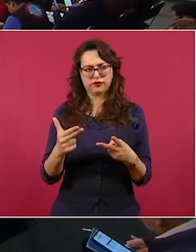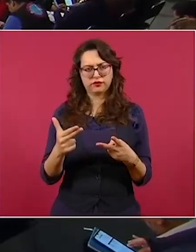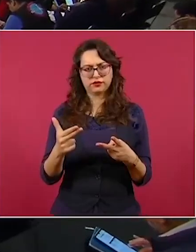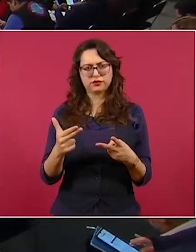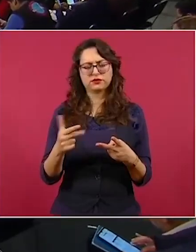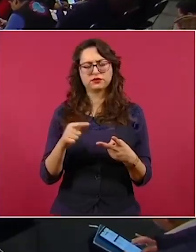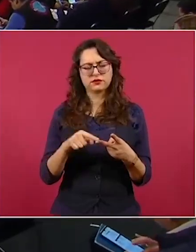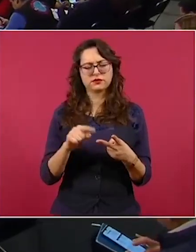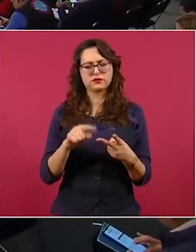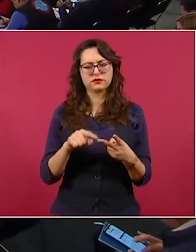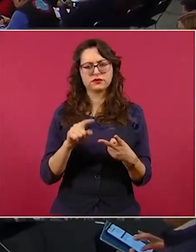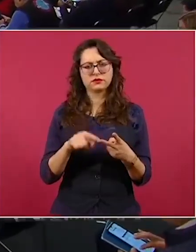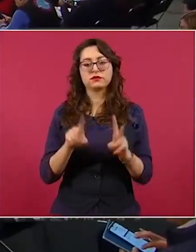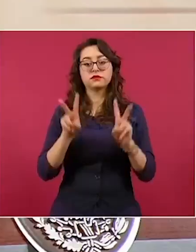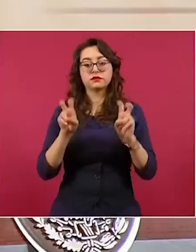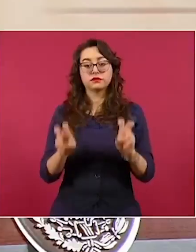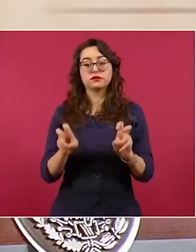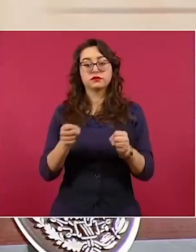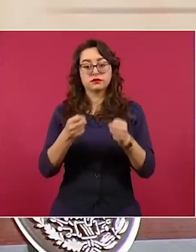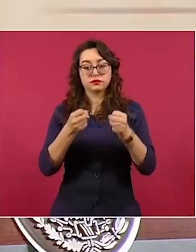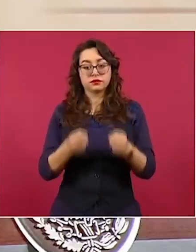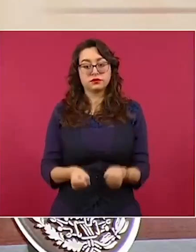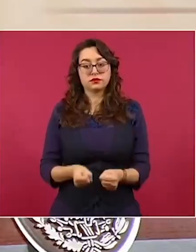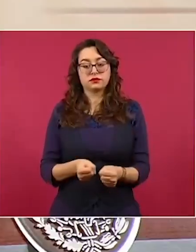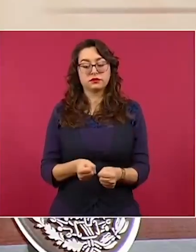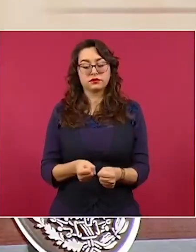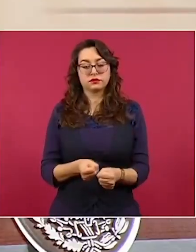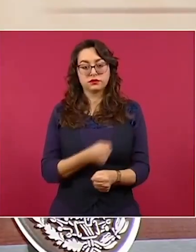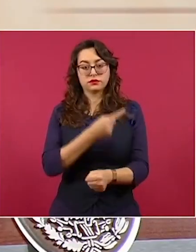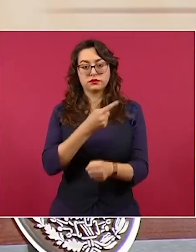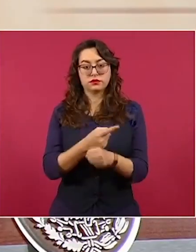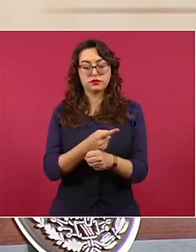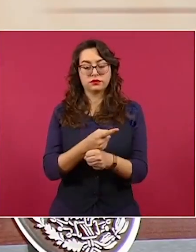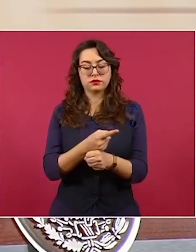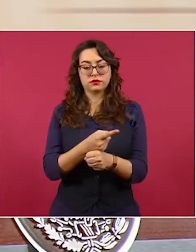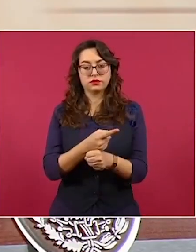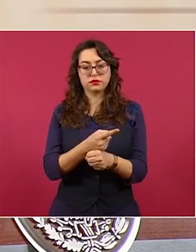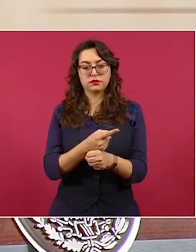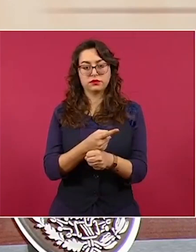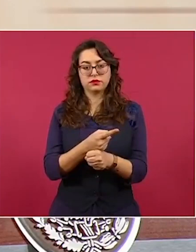en la parte de seguridad de